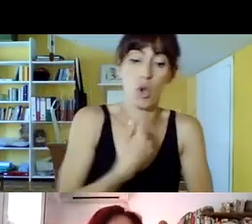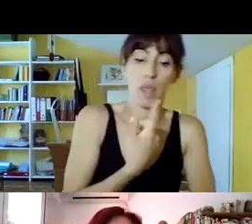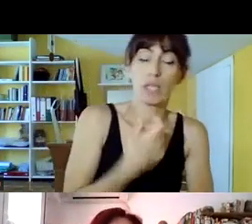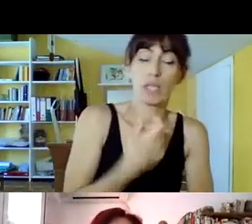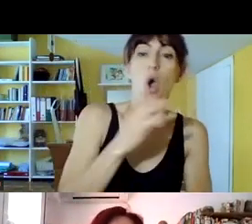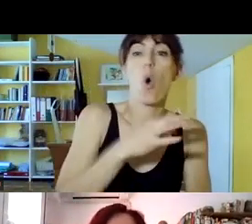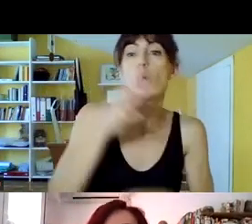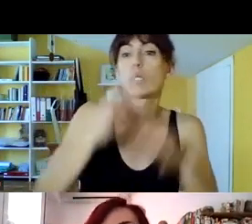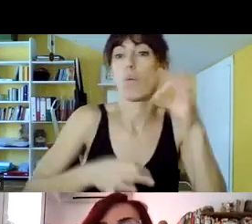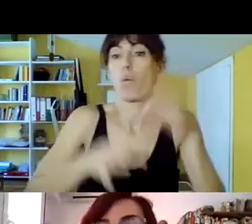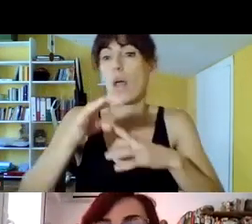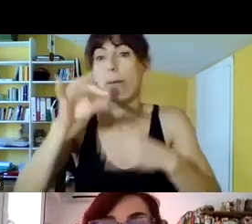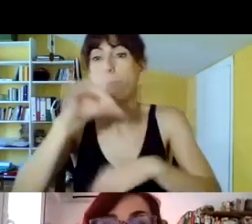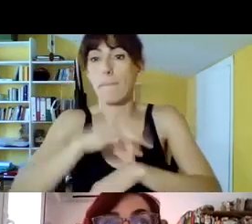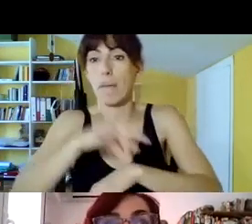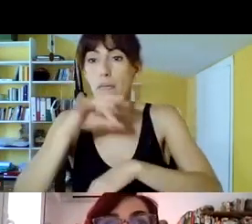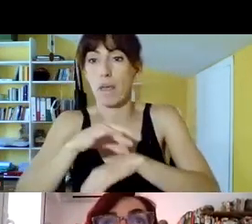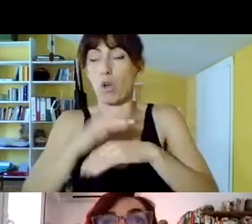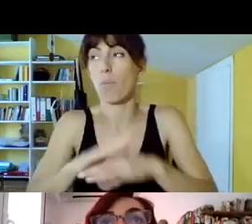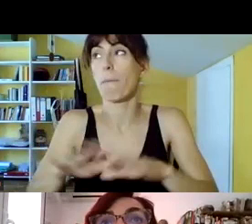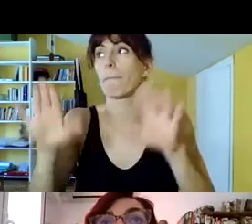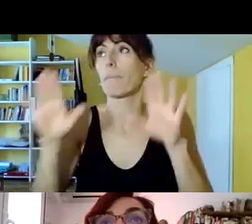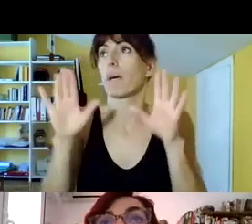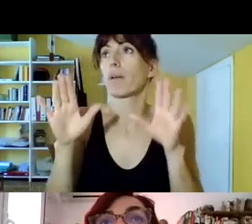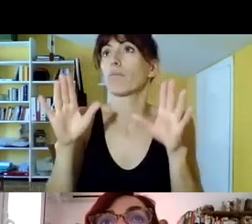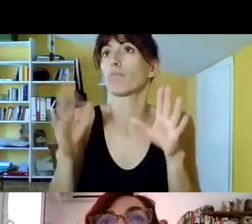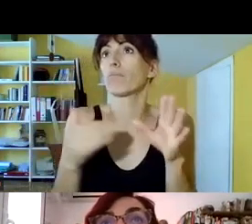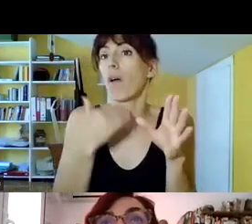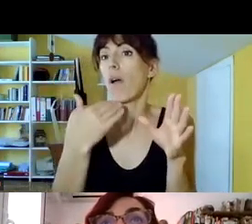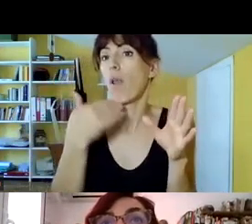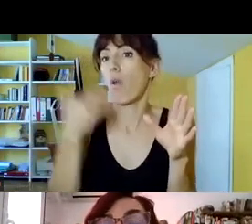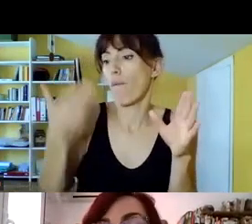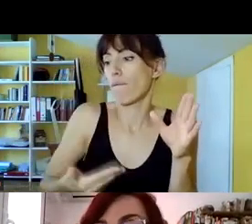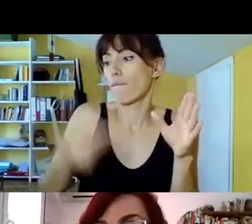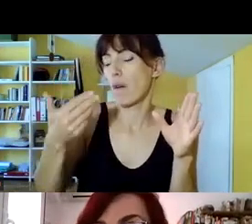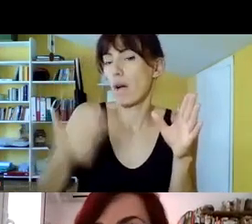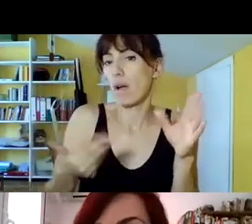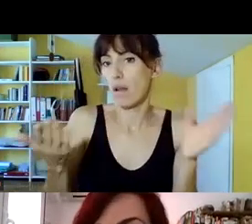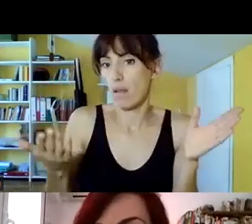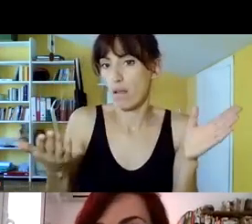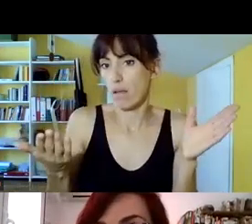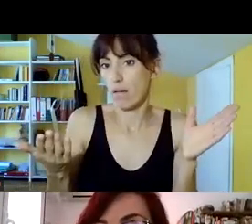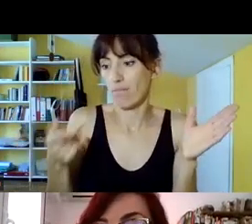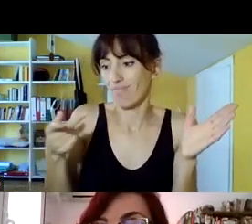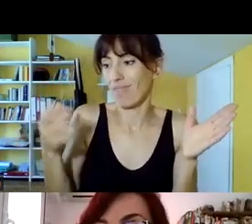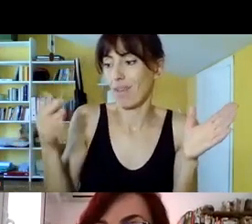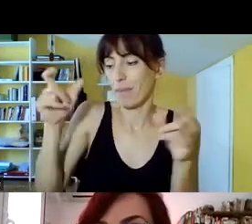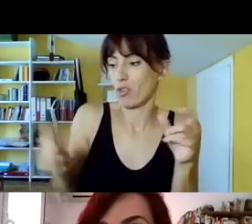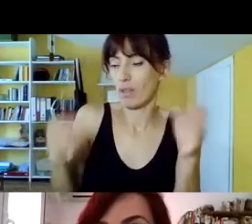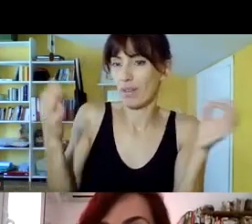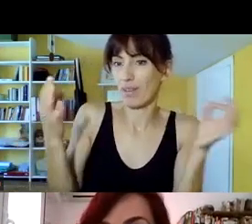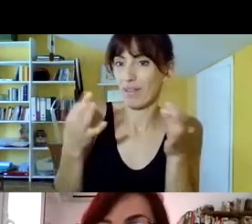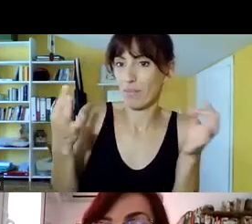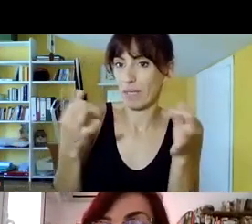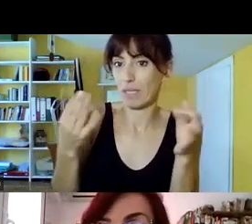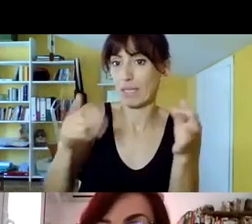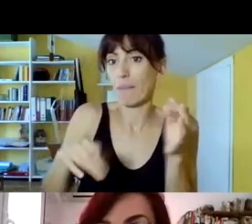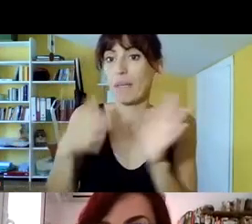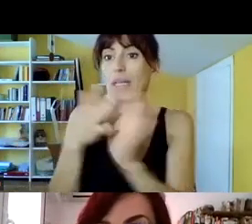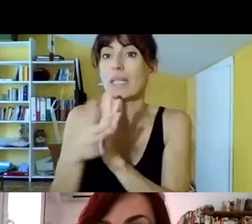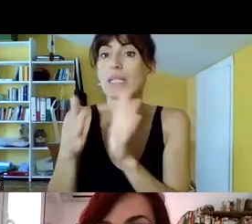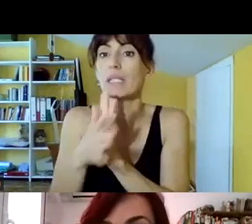necesita, pero con algo que tenga mucha más validez para lo que le está pasando a la persona y que explique de una